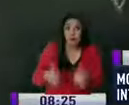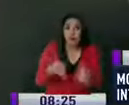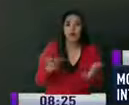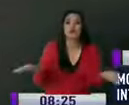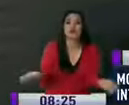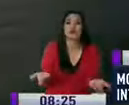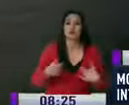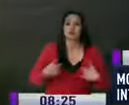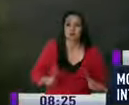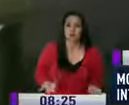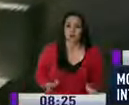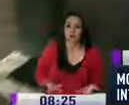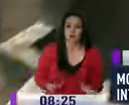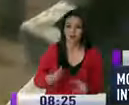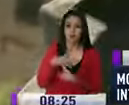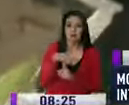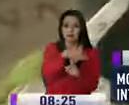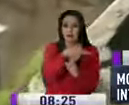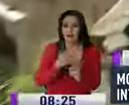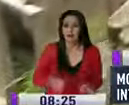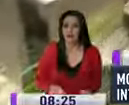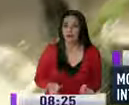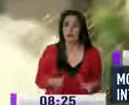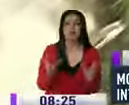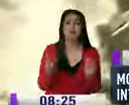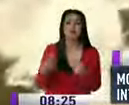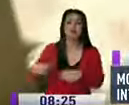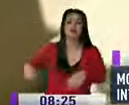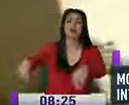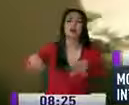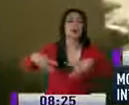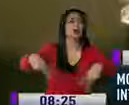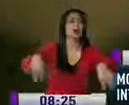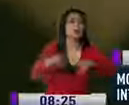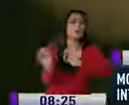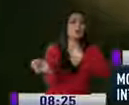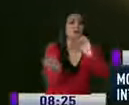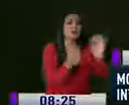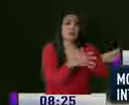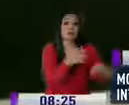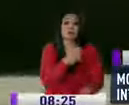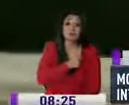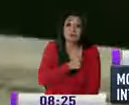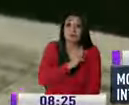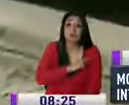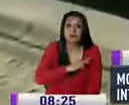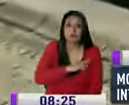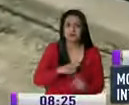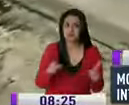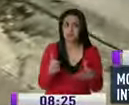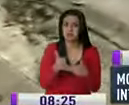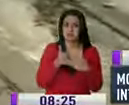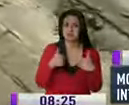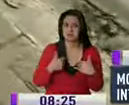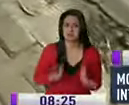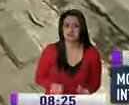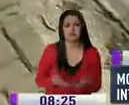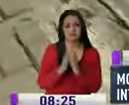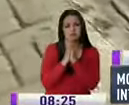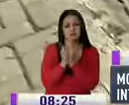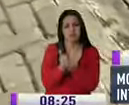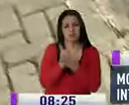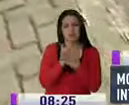tienen a dónde jugar, habiendo cuánto terreno botado, y eso, que nos ayuden